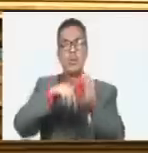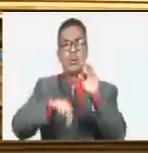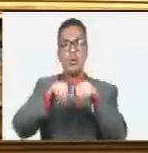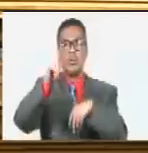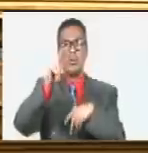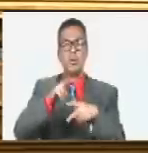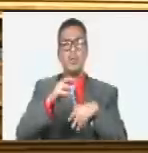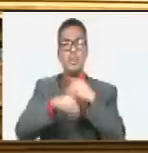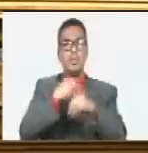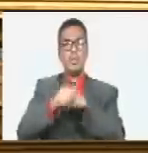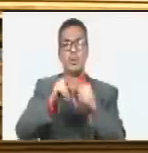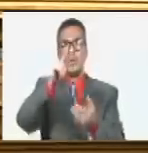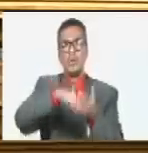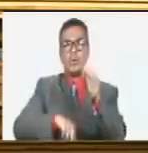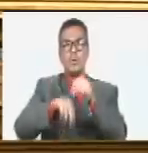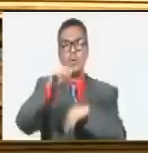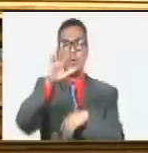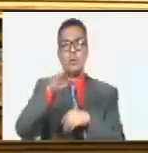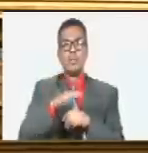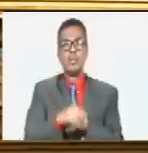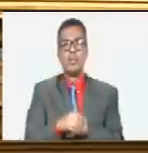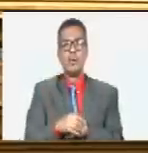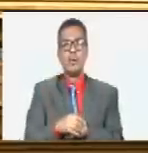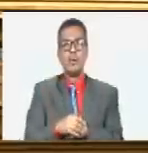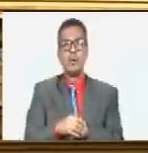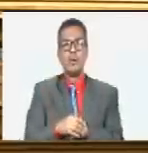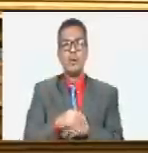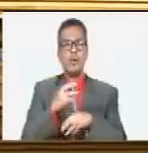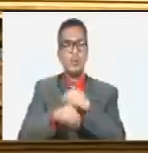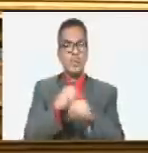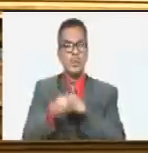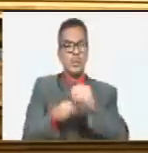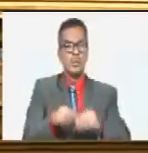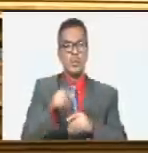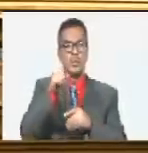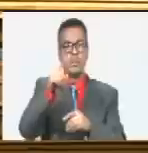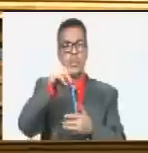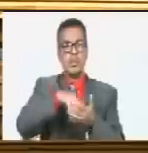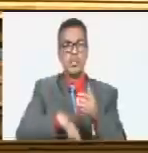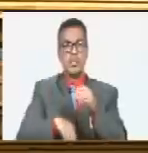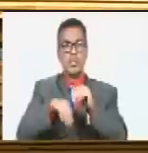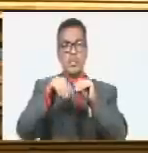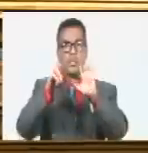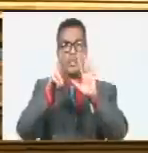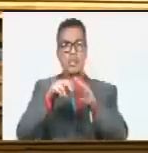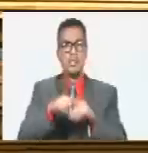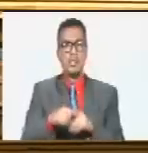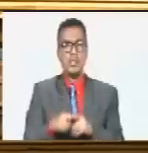en el 2015 y como se las hizo en el año 2017.